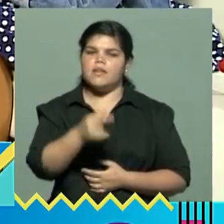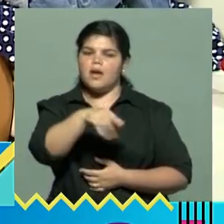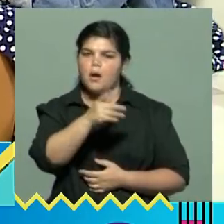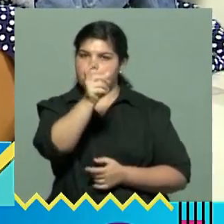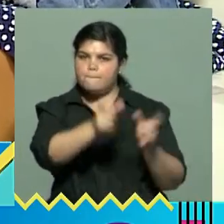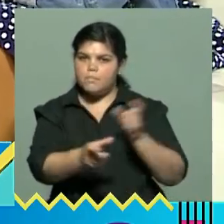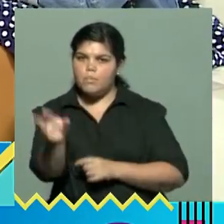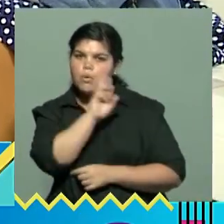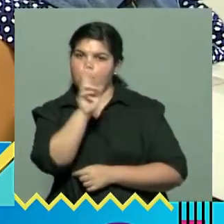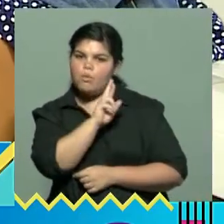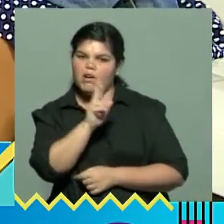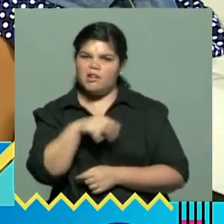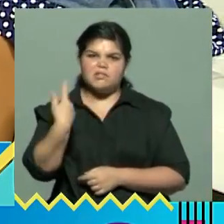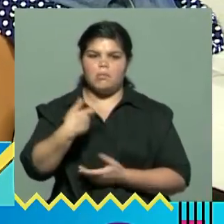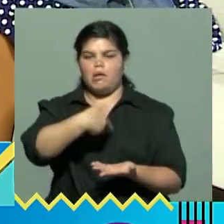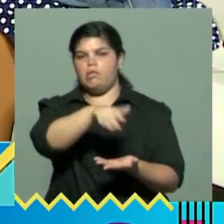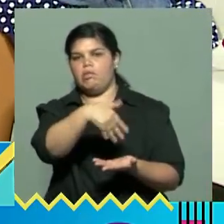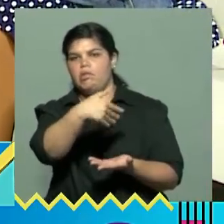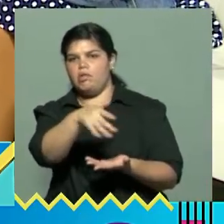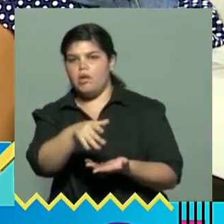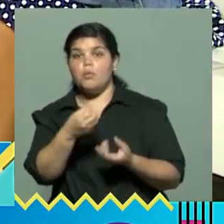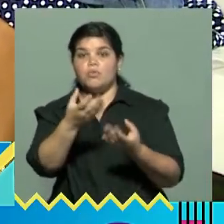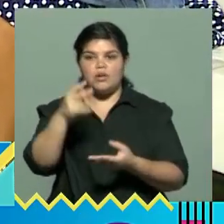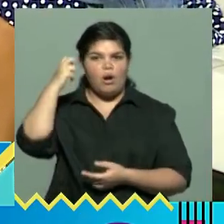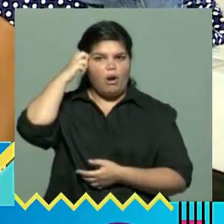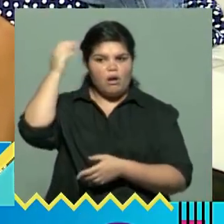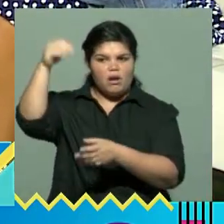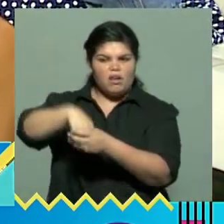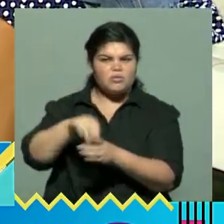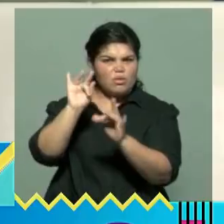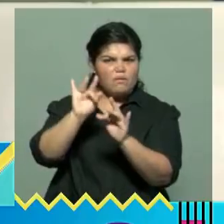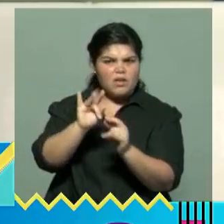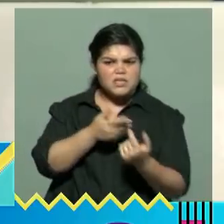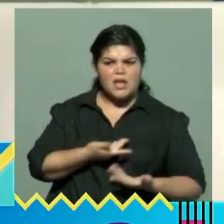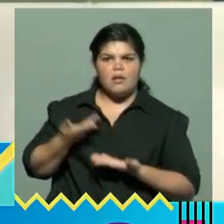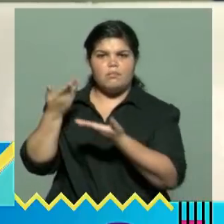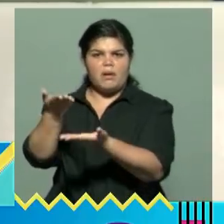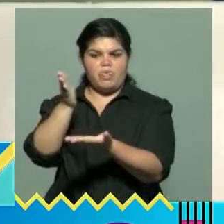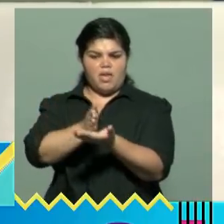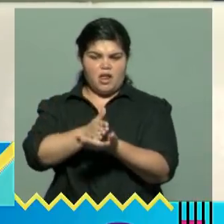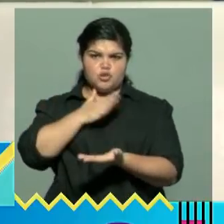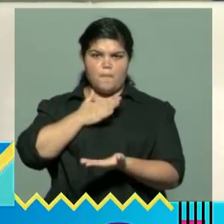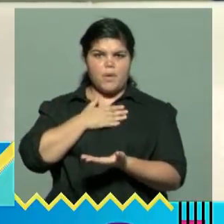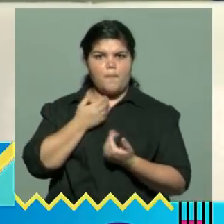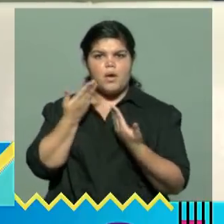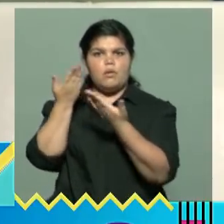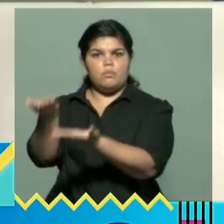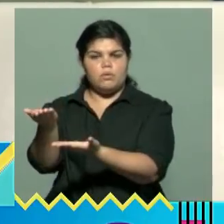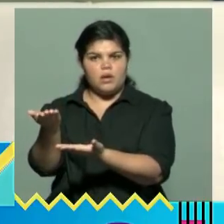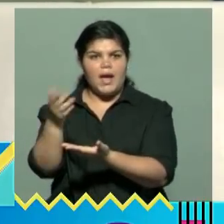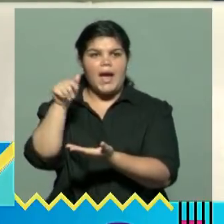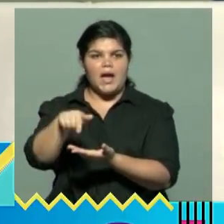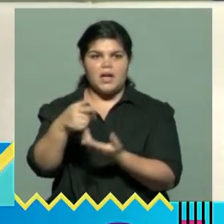sido relegadas históricamente, por eso también en el Congreso cuesta muchísimo llegar con nuestros derechos, ¿sí? Que, digamos, son intrínsecos